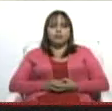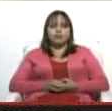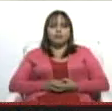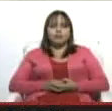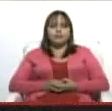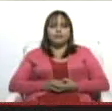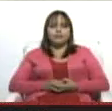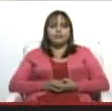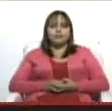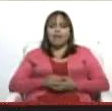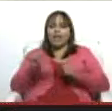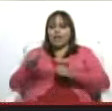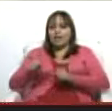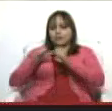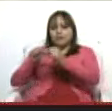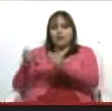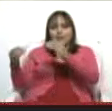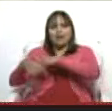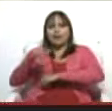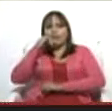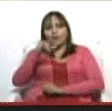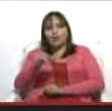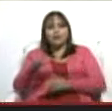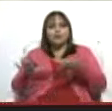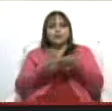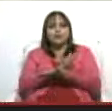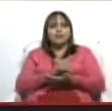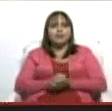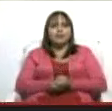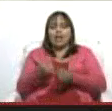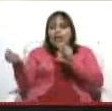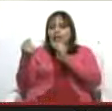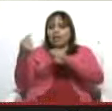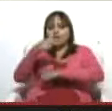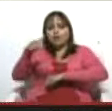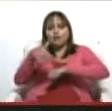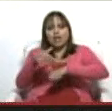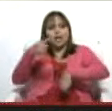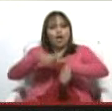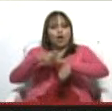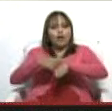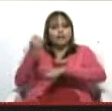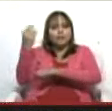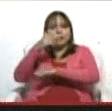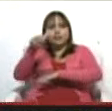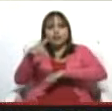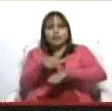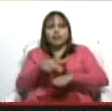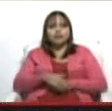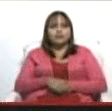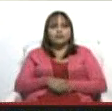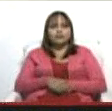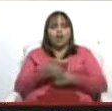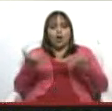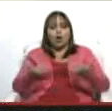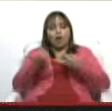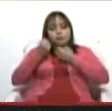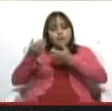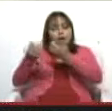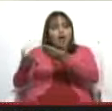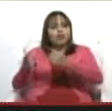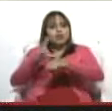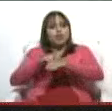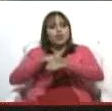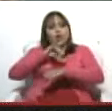Así es, Boris, continuamos llamándoles todos los detalles sobre estas rondas de diálogo nacional que se celebran acá en el Parlamento venezolano. De inmediato, importantes declaraciones del doctor Jorge